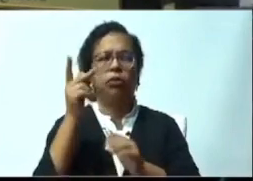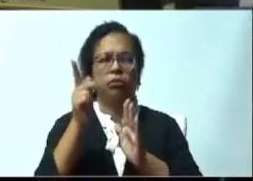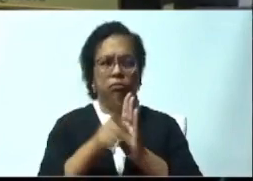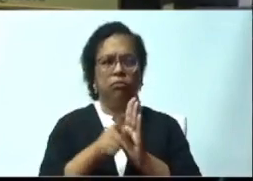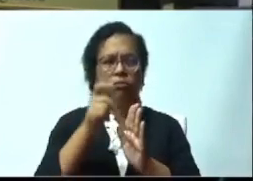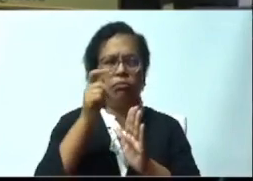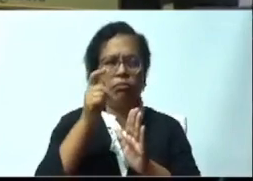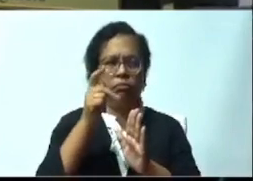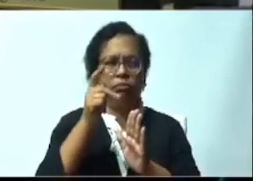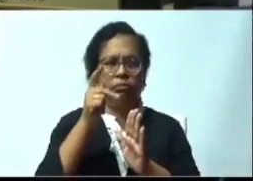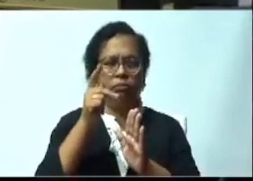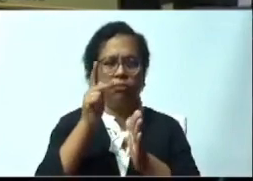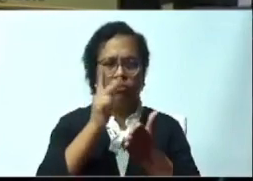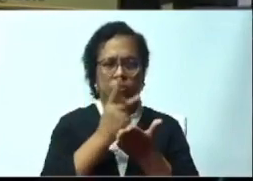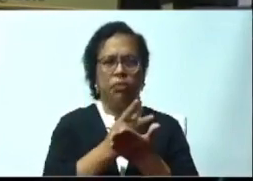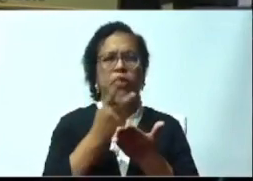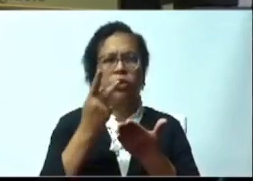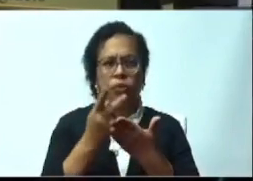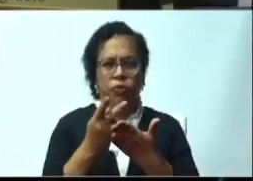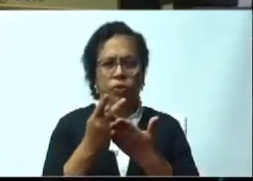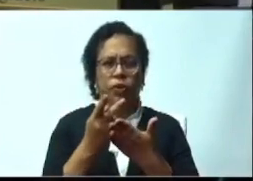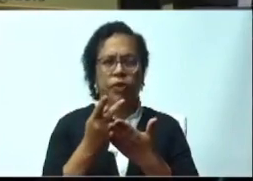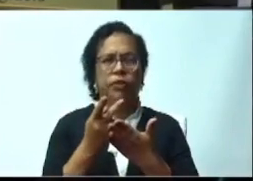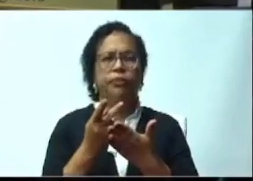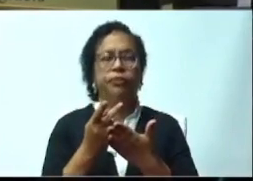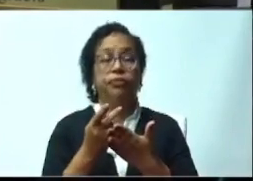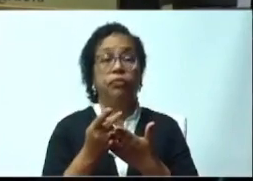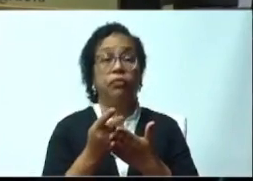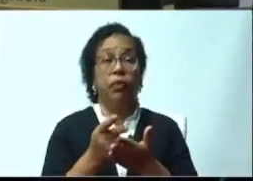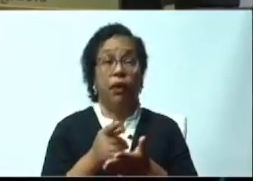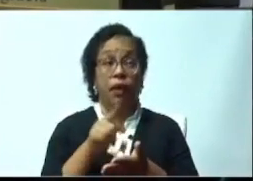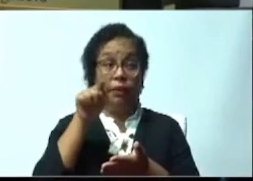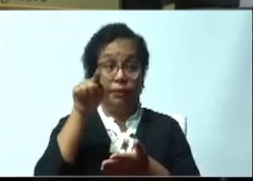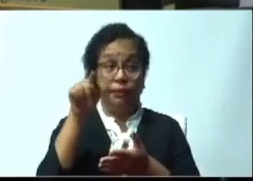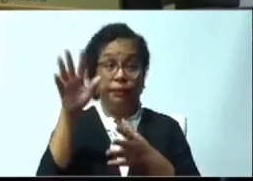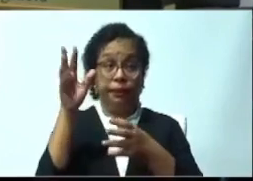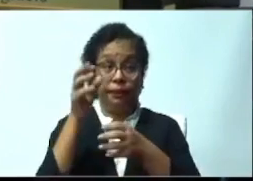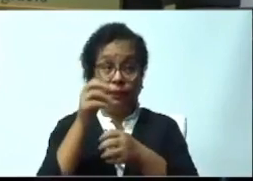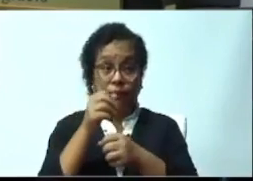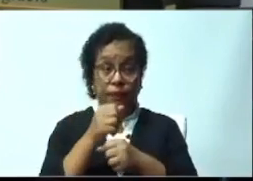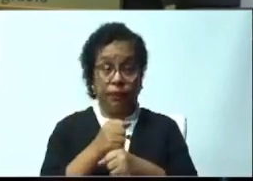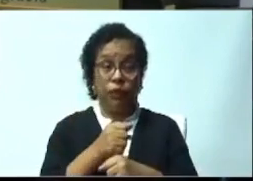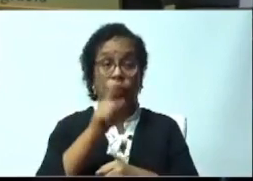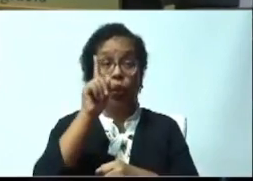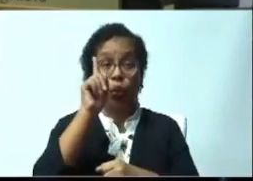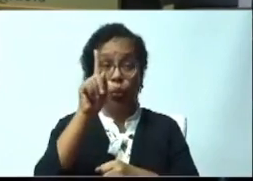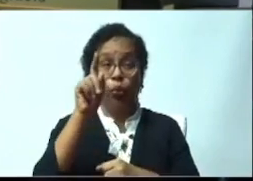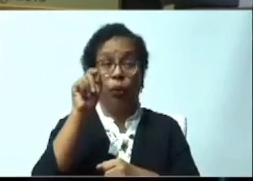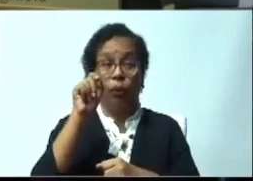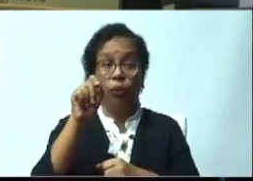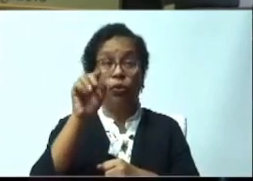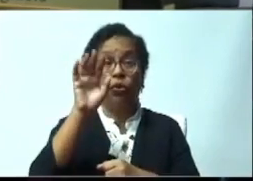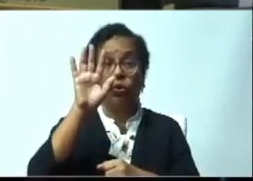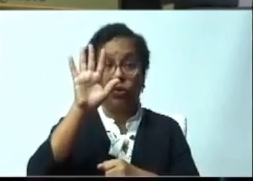1.5 billones de pesos en el presupuesto de ingresos y gastos,